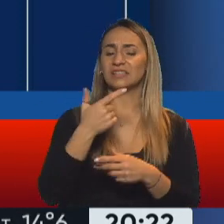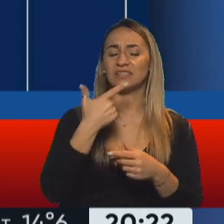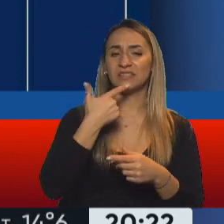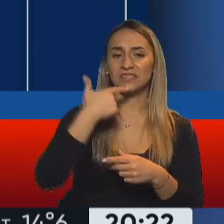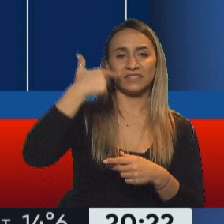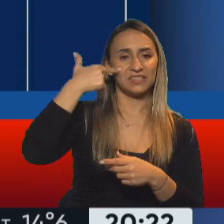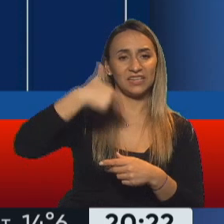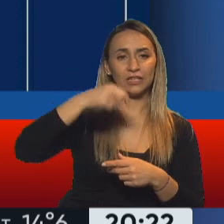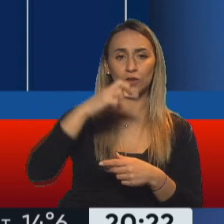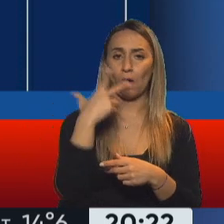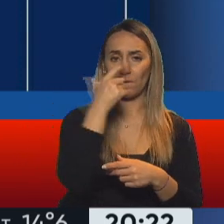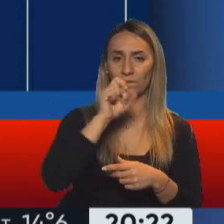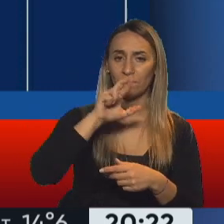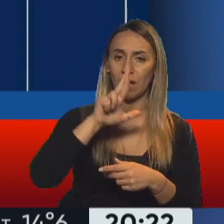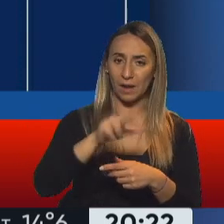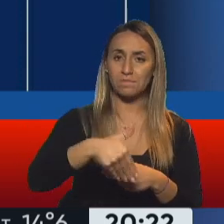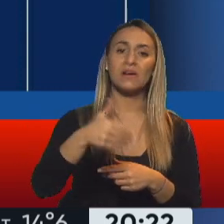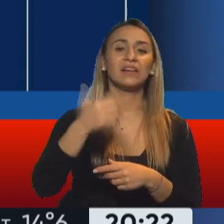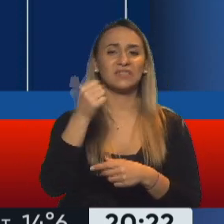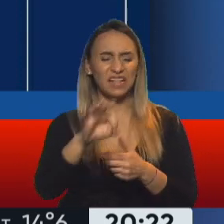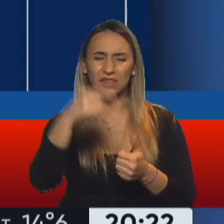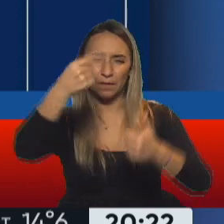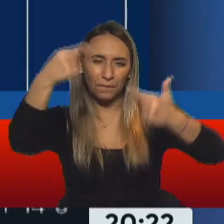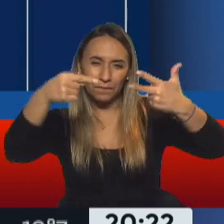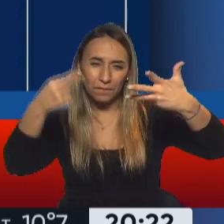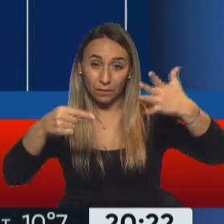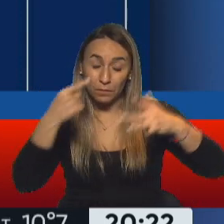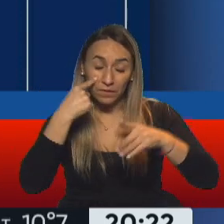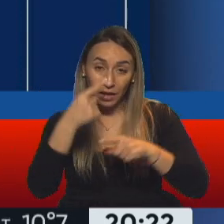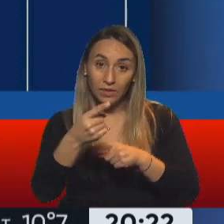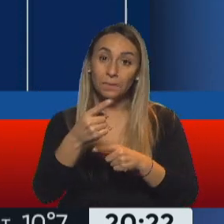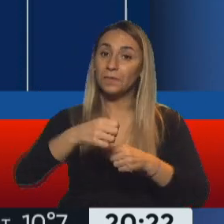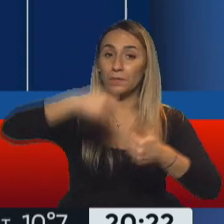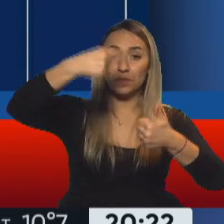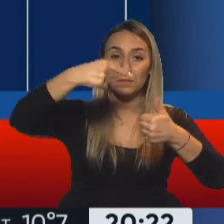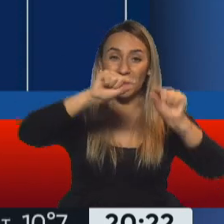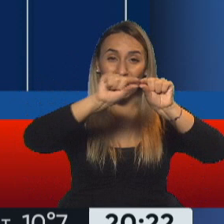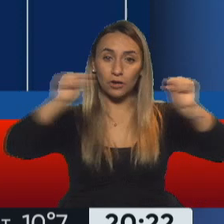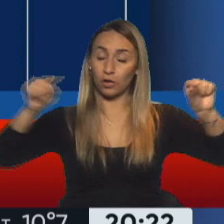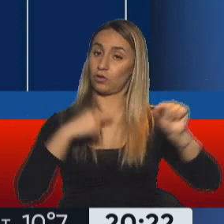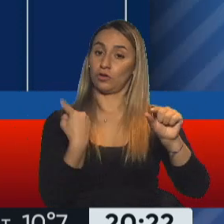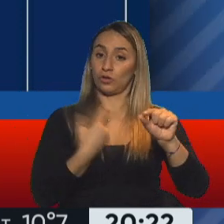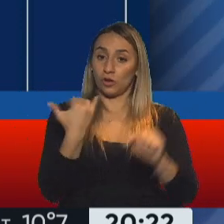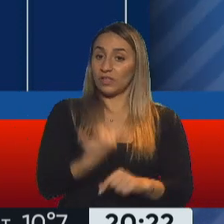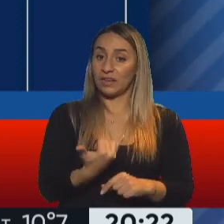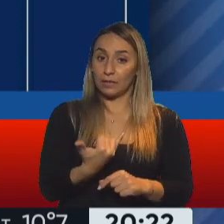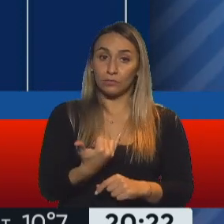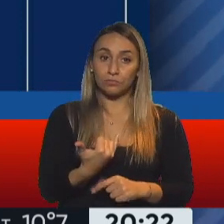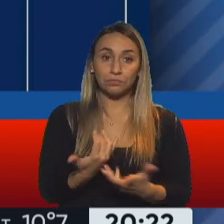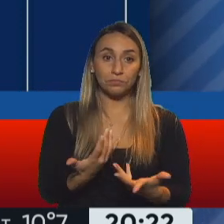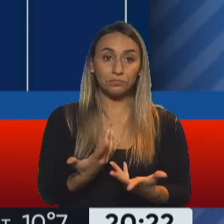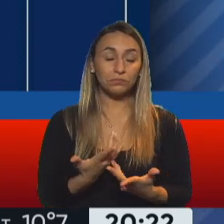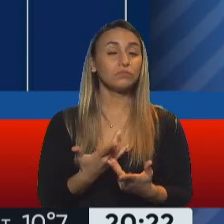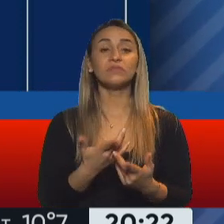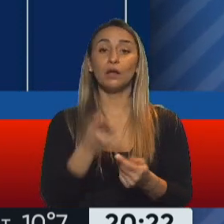60 y, la Covishield en 45. Fíjese que de los primeros puestos nosotros tenemos la gran mayoría, o sea, todas las vacunas que